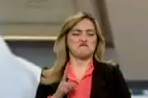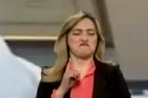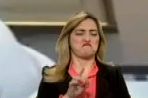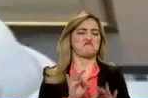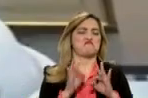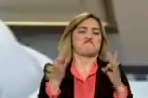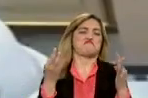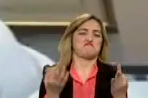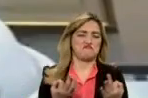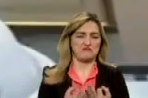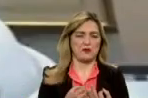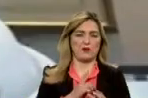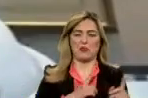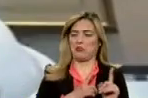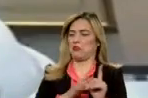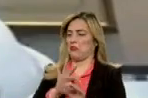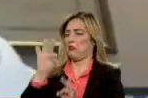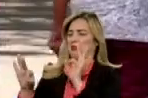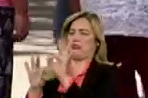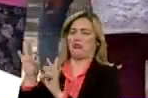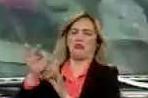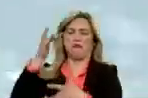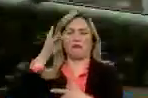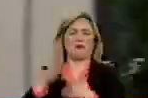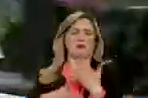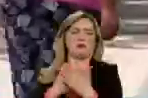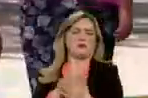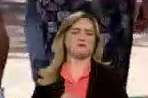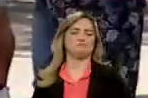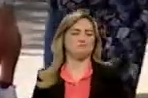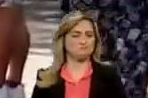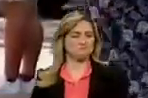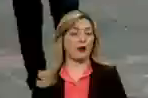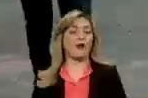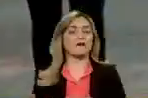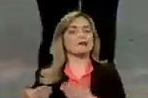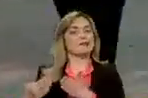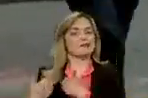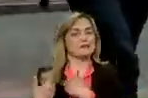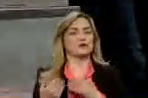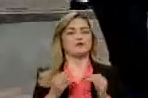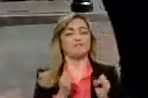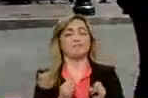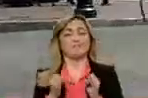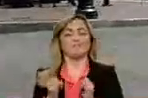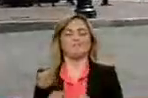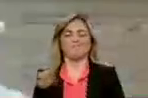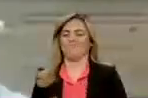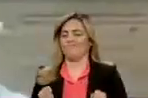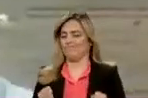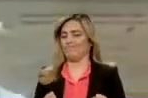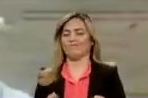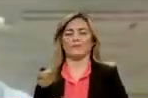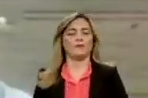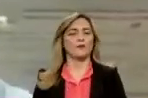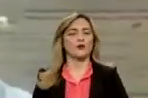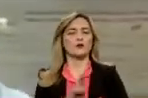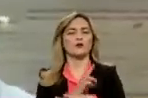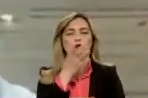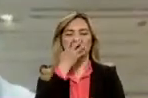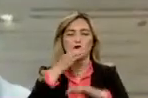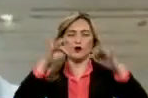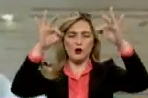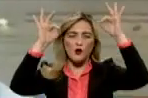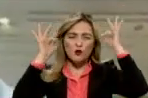la familia que se estuvo cuidando todo este tiempo. Por tal razón, la responsabilidad debe aumentar en cada uno. El uso